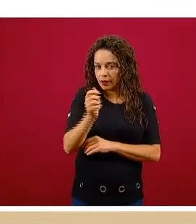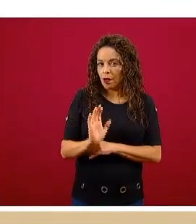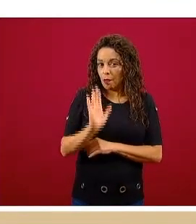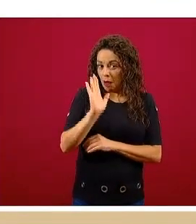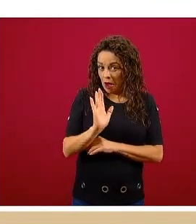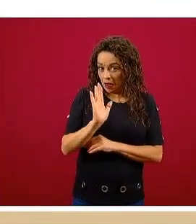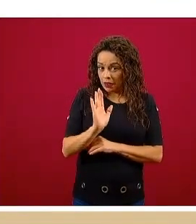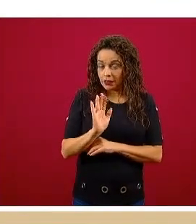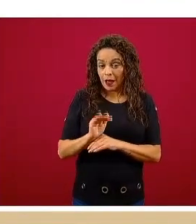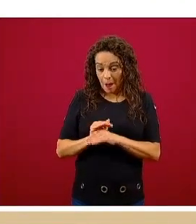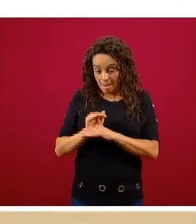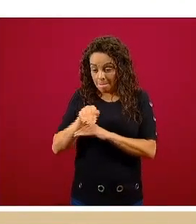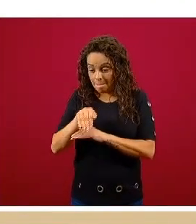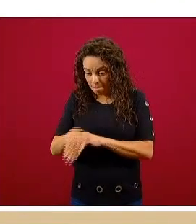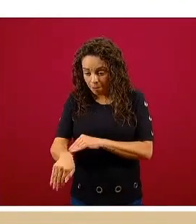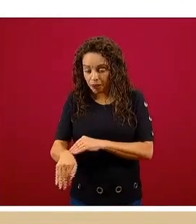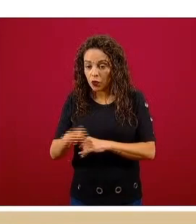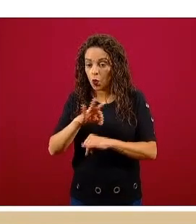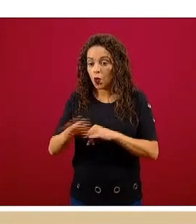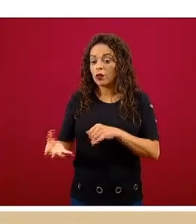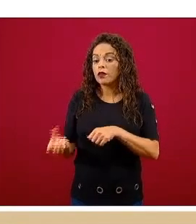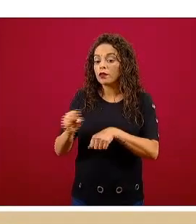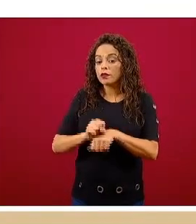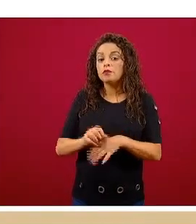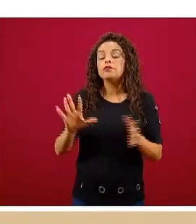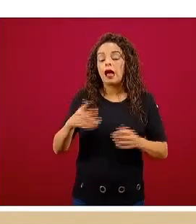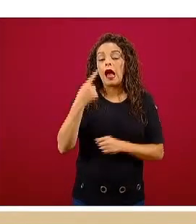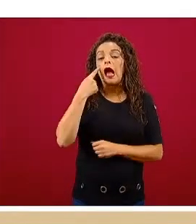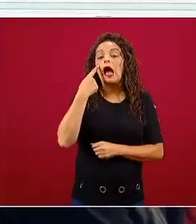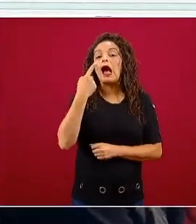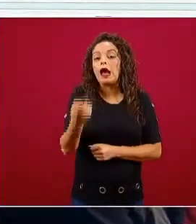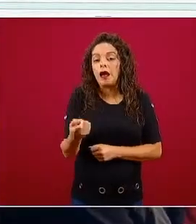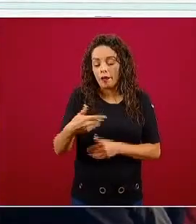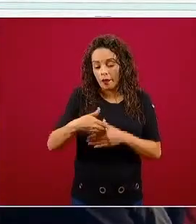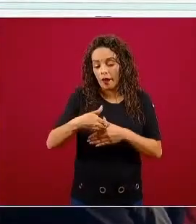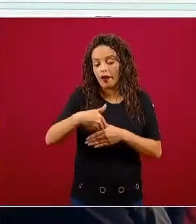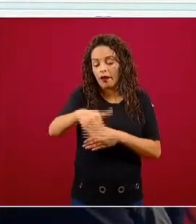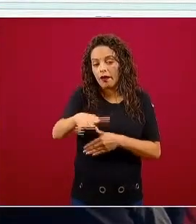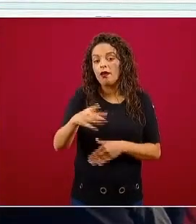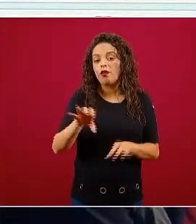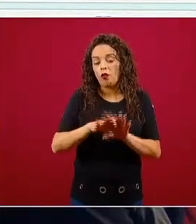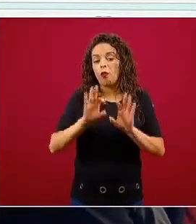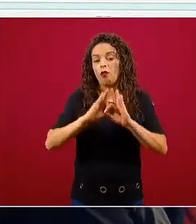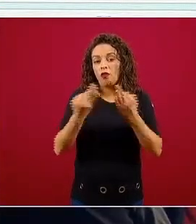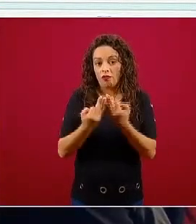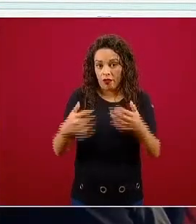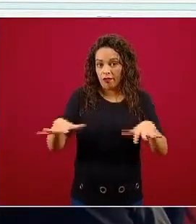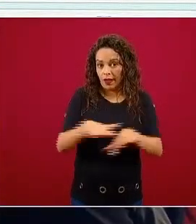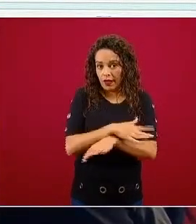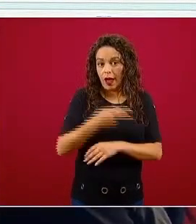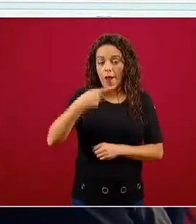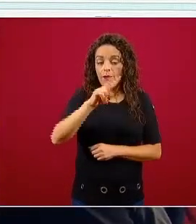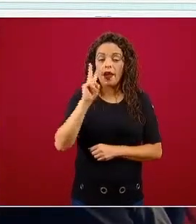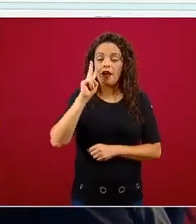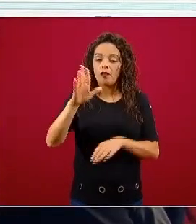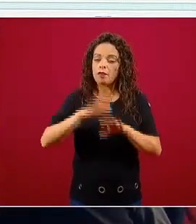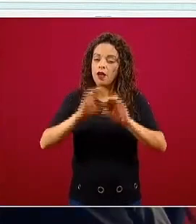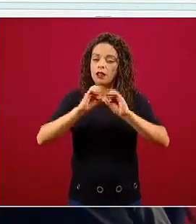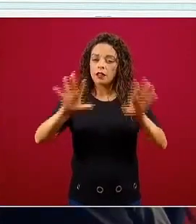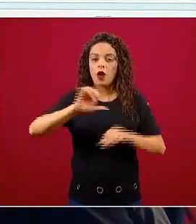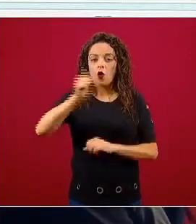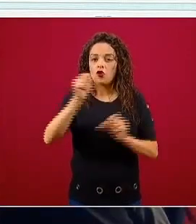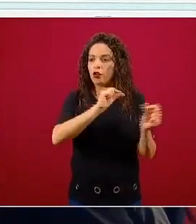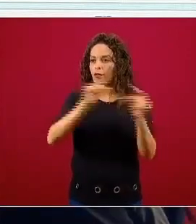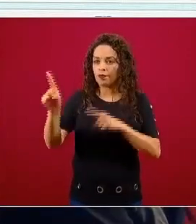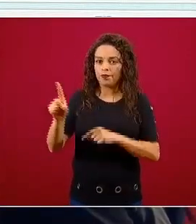descendente que se mantiene en las últimas semanas. Vamos a ver la siguiente gráfica para ver más claro el comportamiento de los casos estimados.